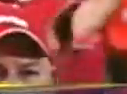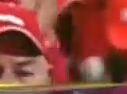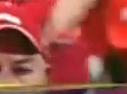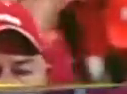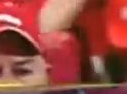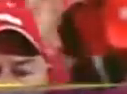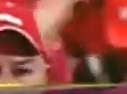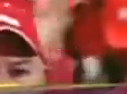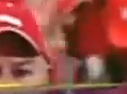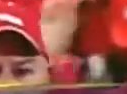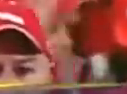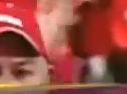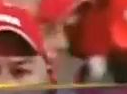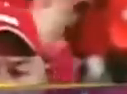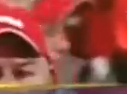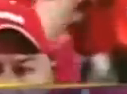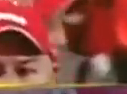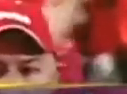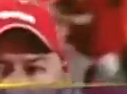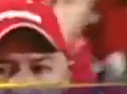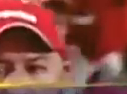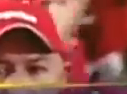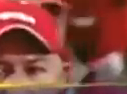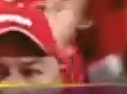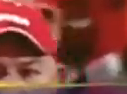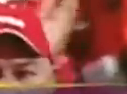para todas y todos ellos.